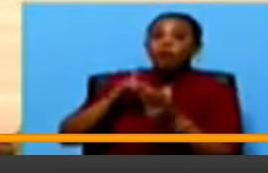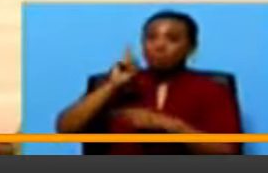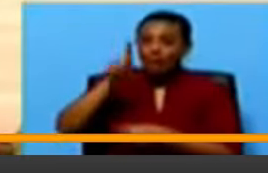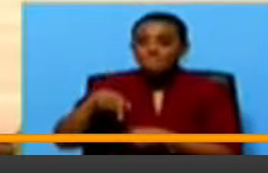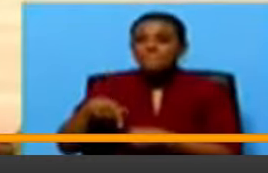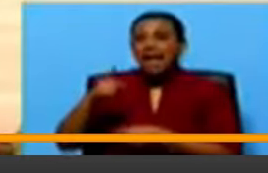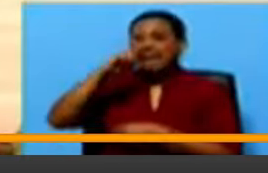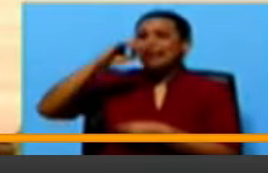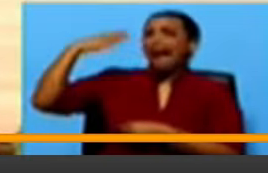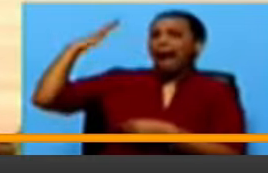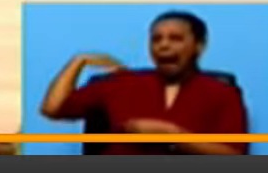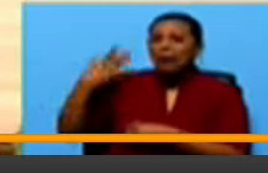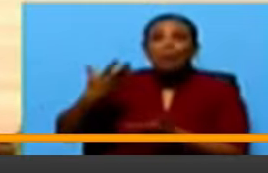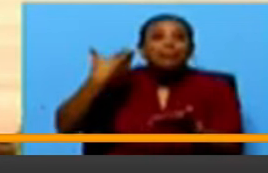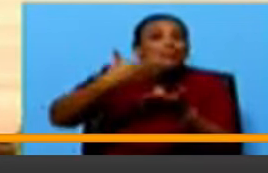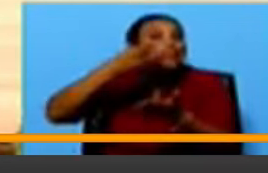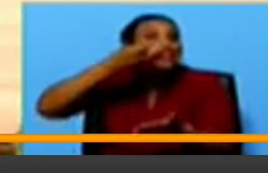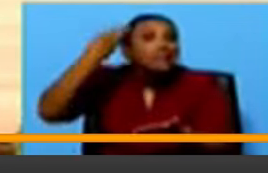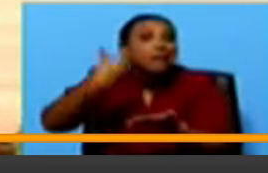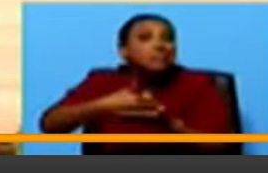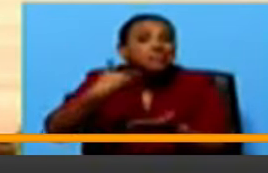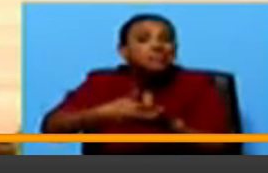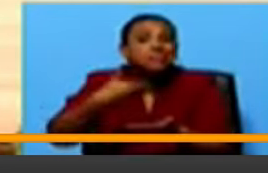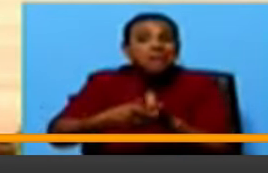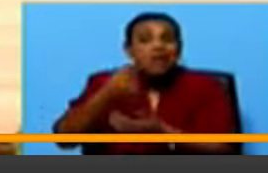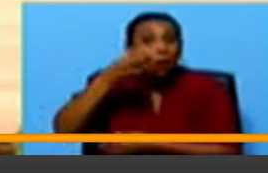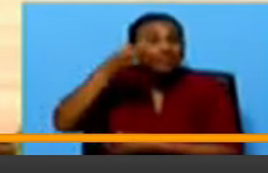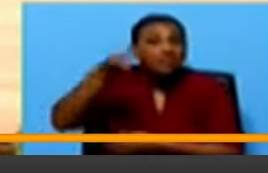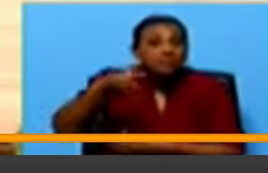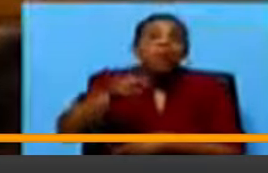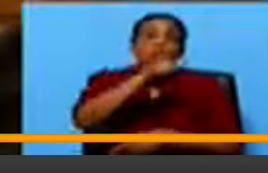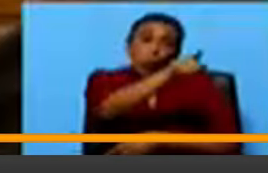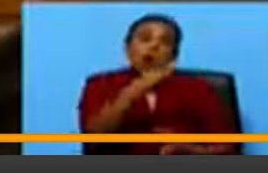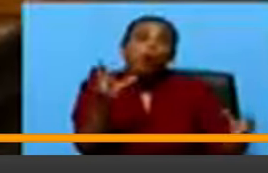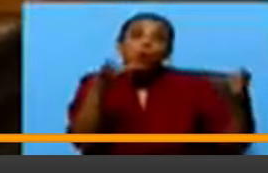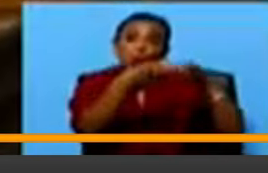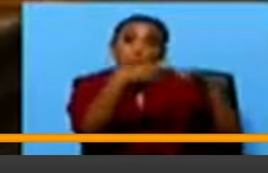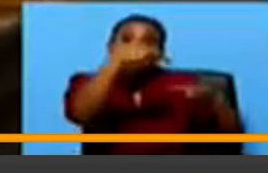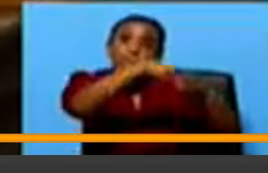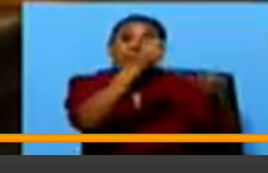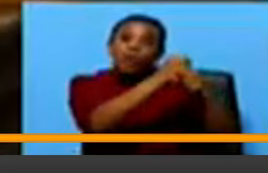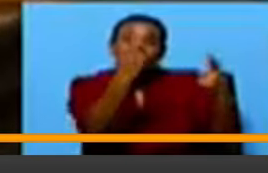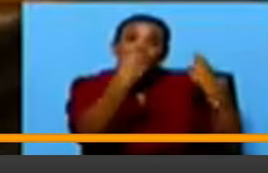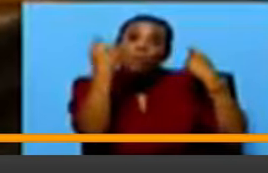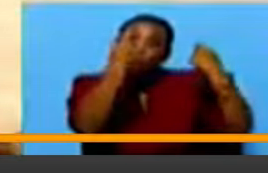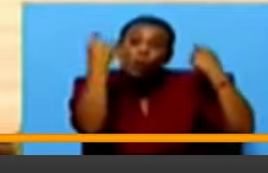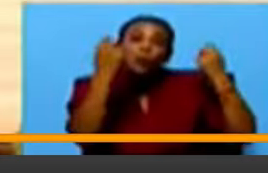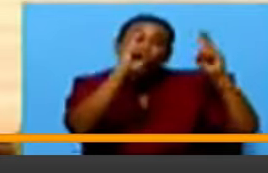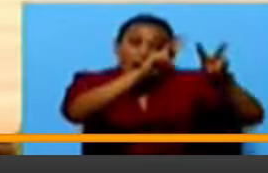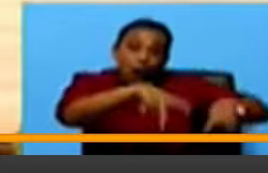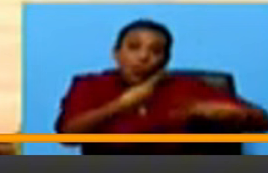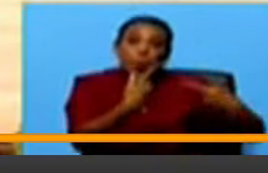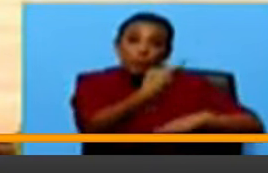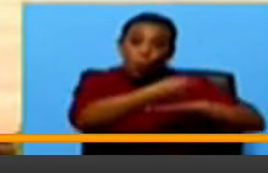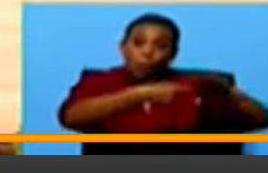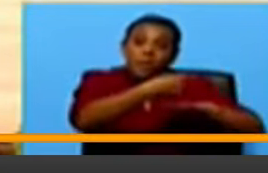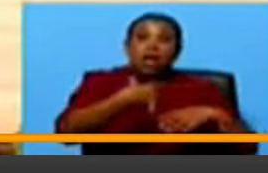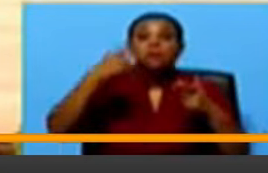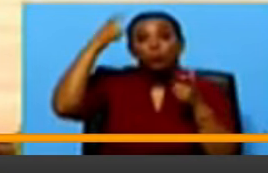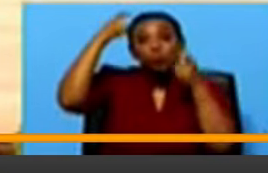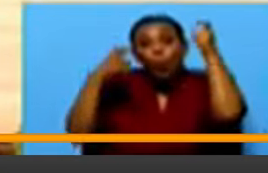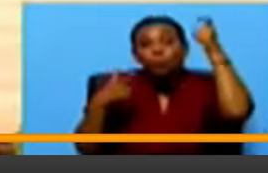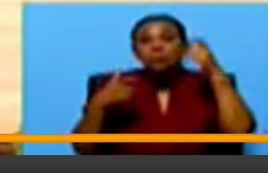aquí, ella es testiga de esto porque ella era parte de los equipos promotores del